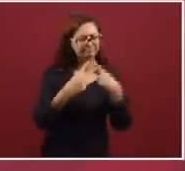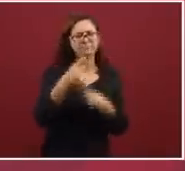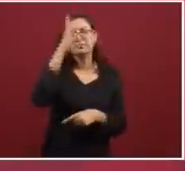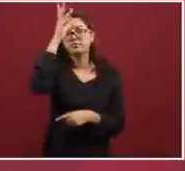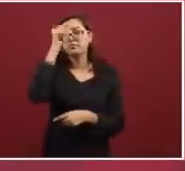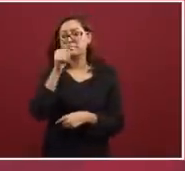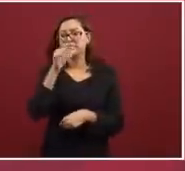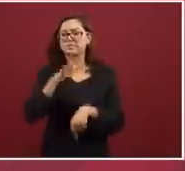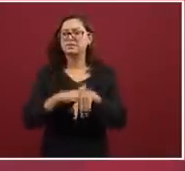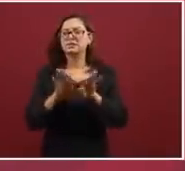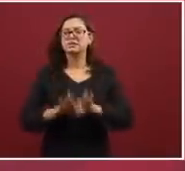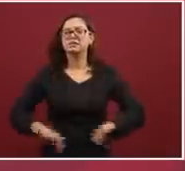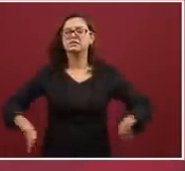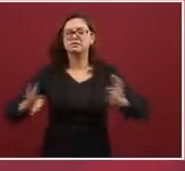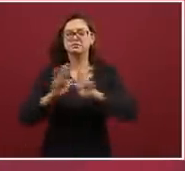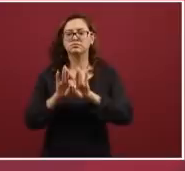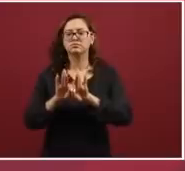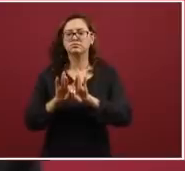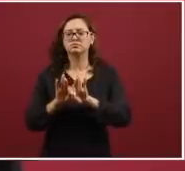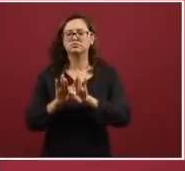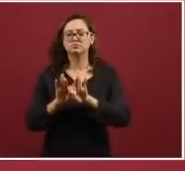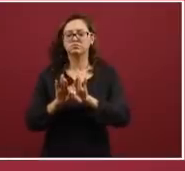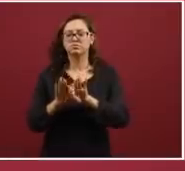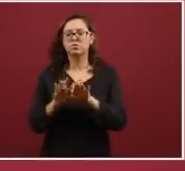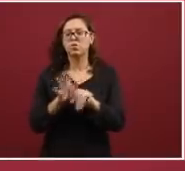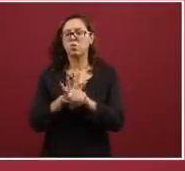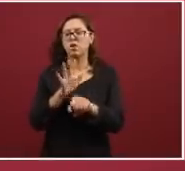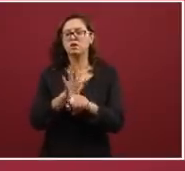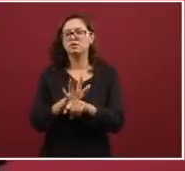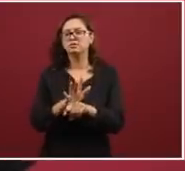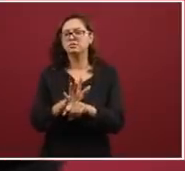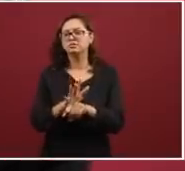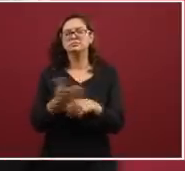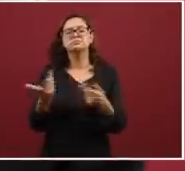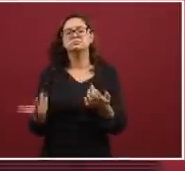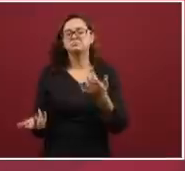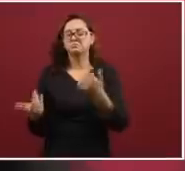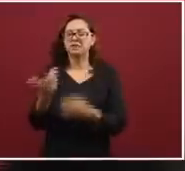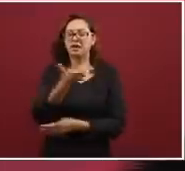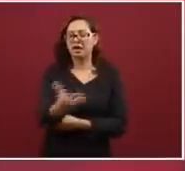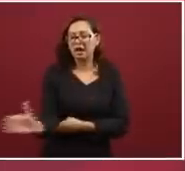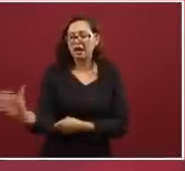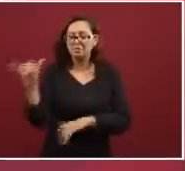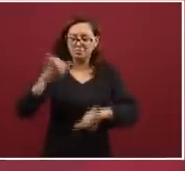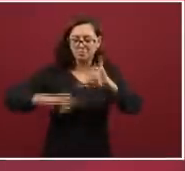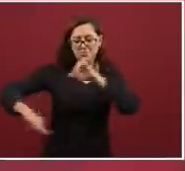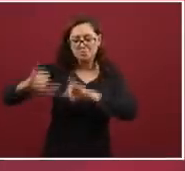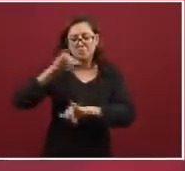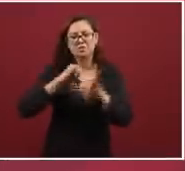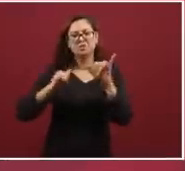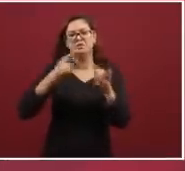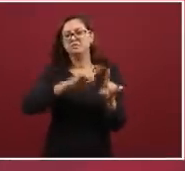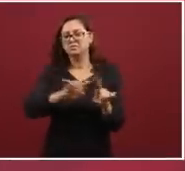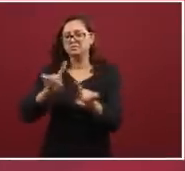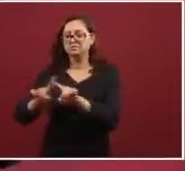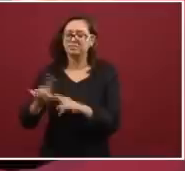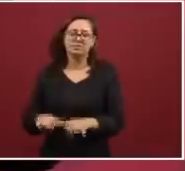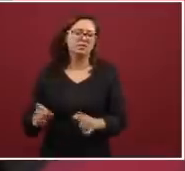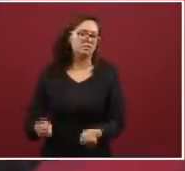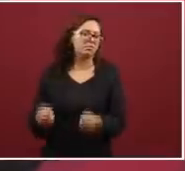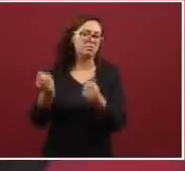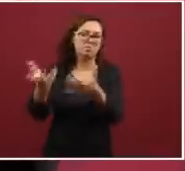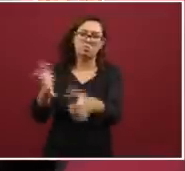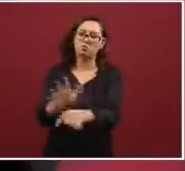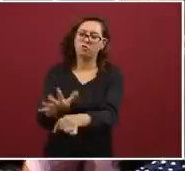nos importa es que se terminen de distribuir los fertilizantes en Guerrero, porque ya